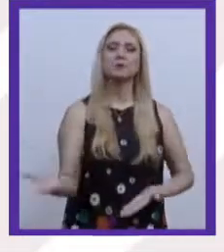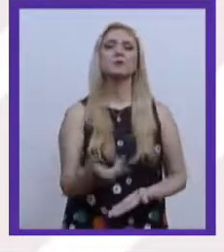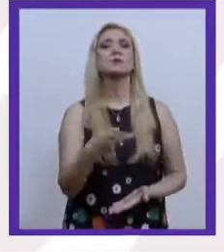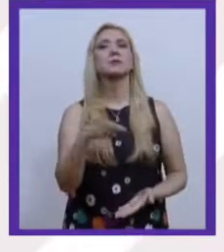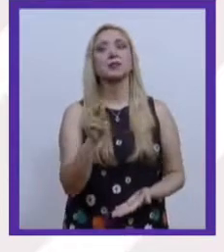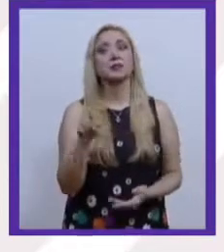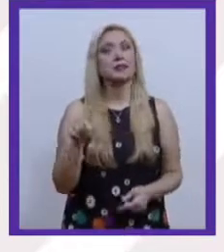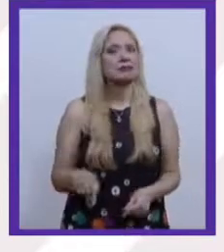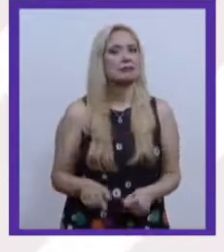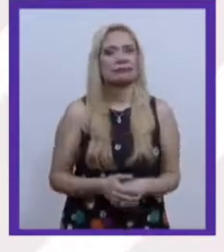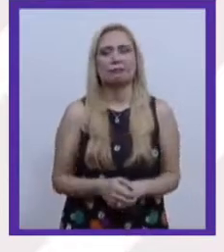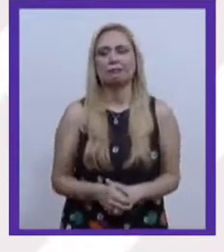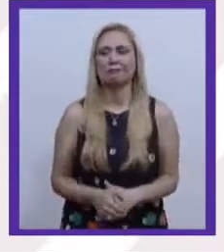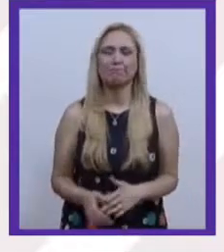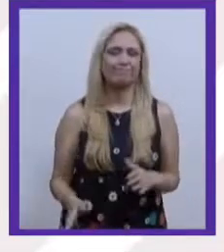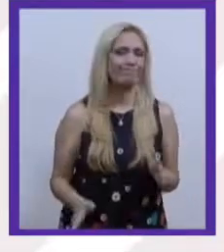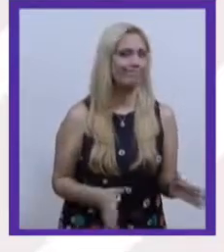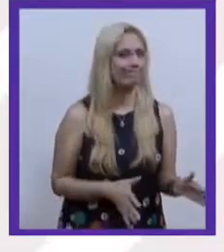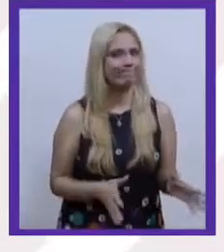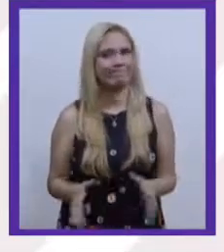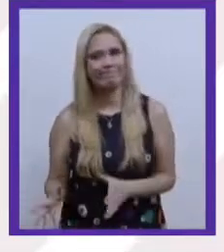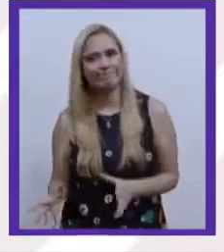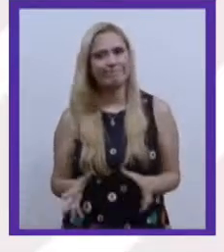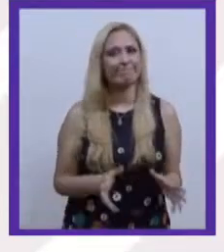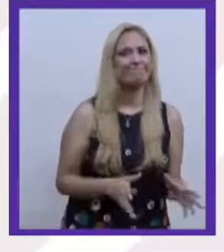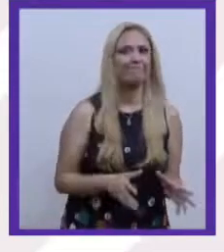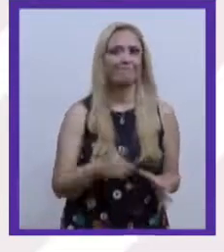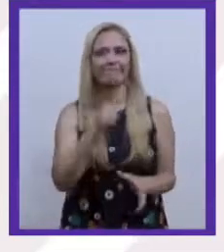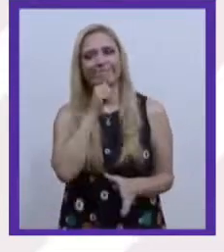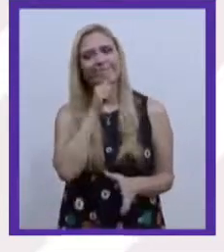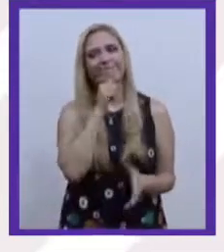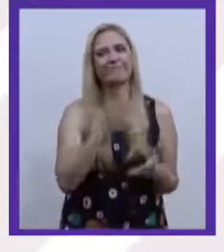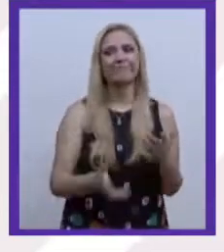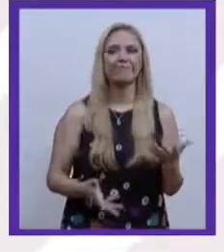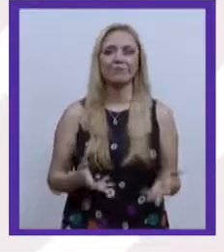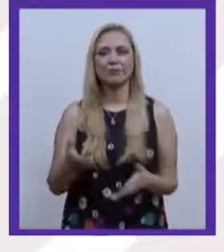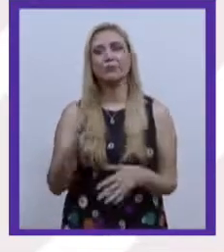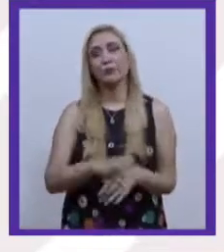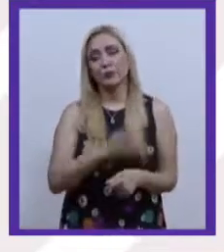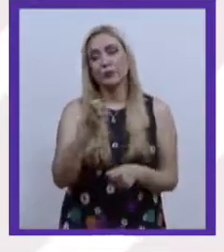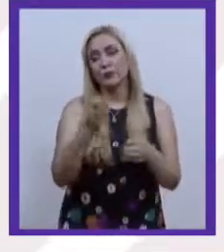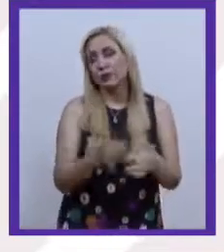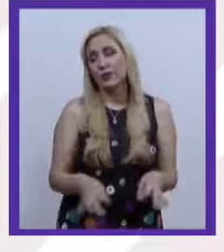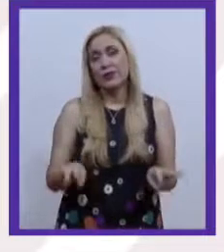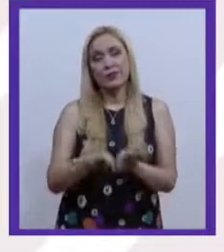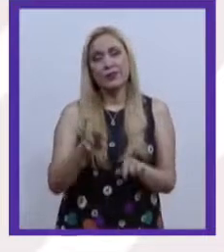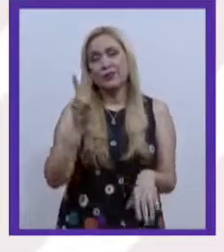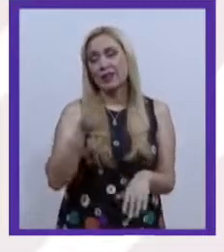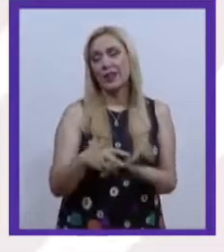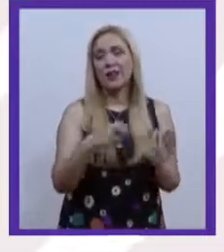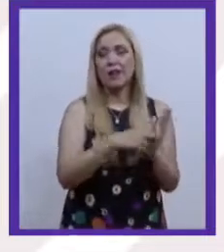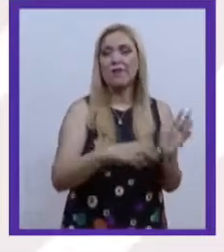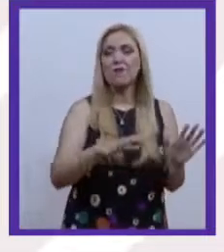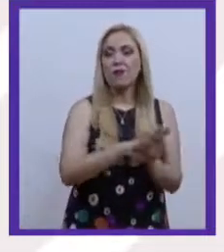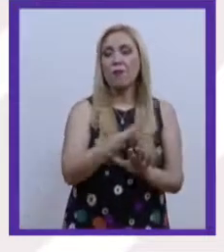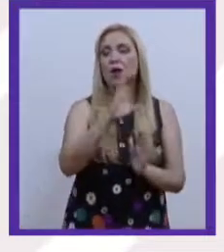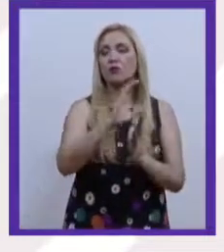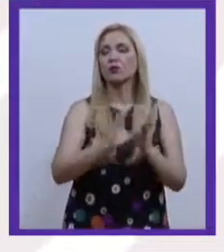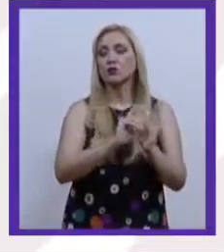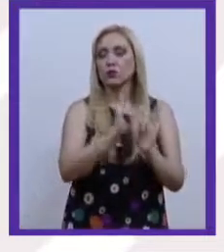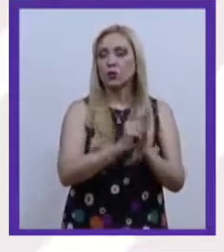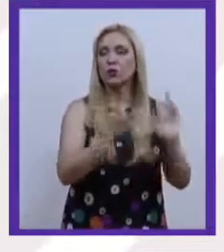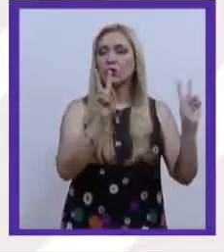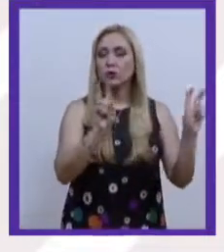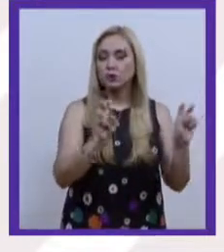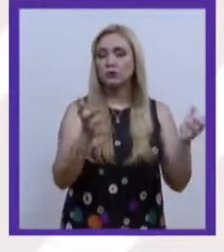embargo en esto pues no nos hemos puesto de acuerdo y efectivamente nos parece, y por eso es muy importante también la reforma constitucional, ¿no?